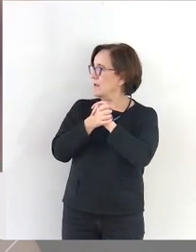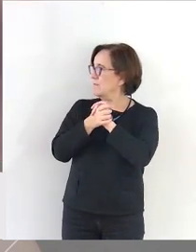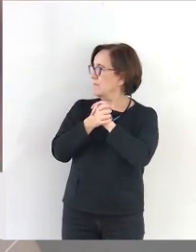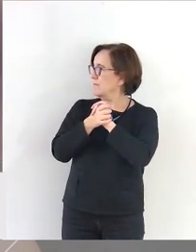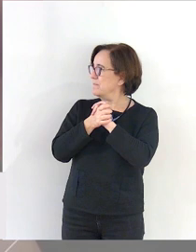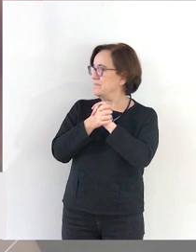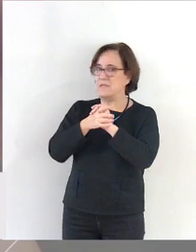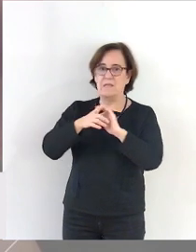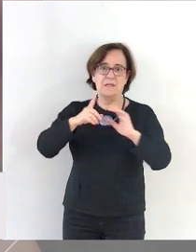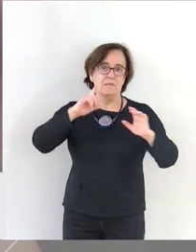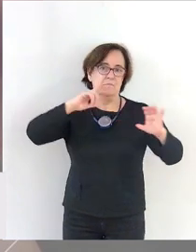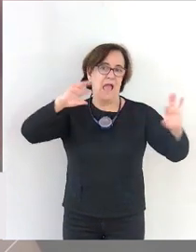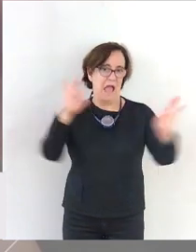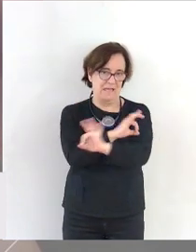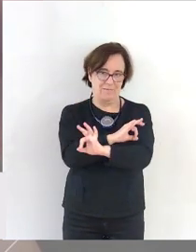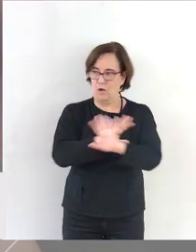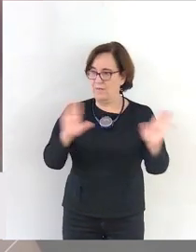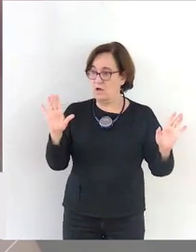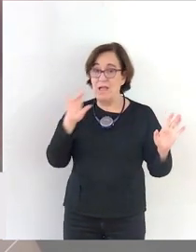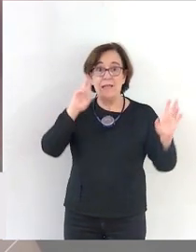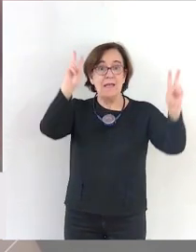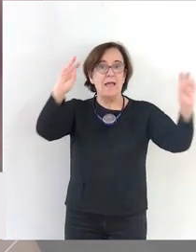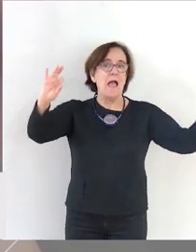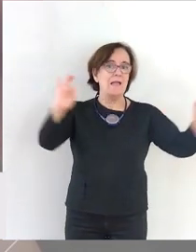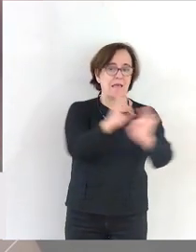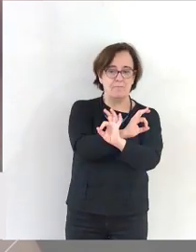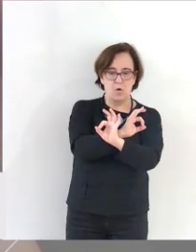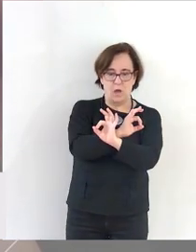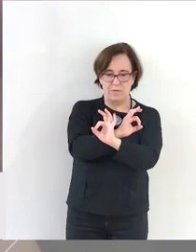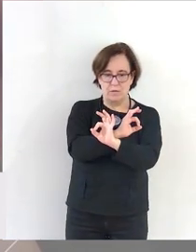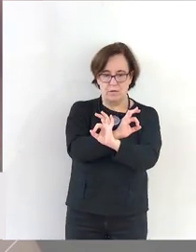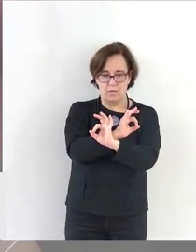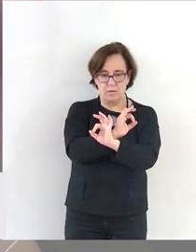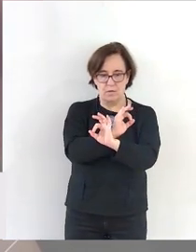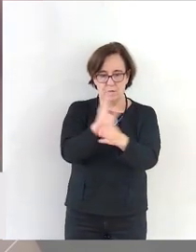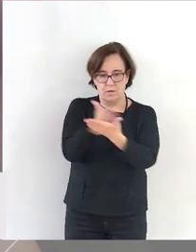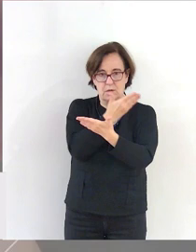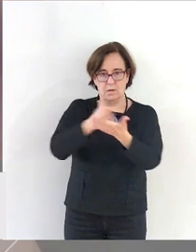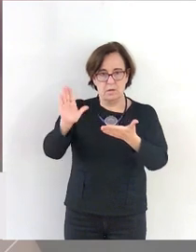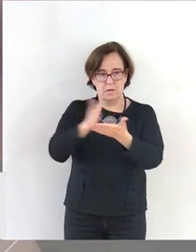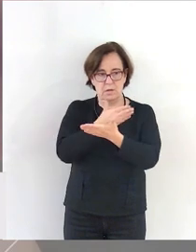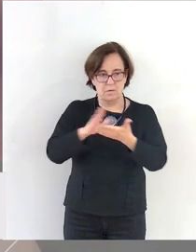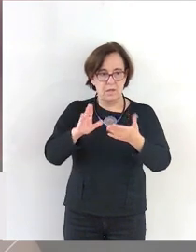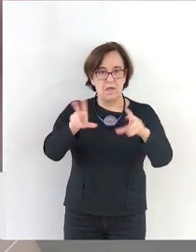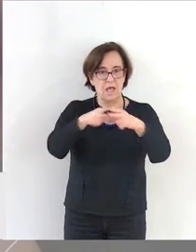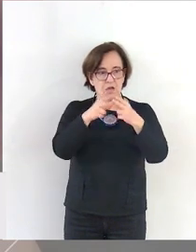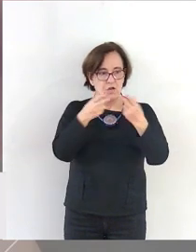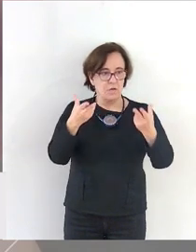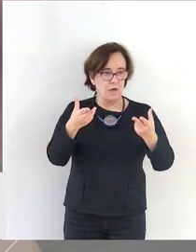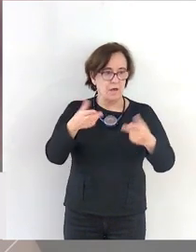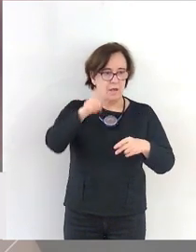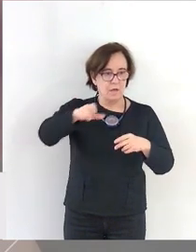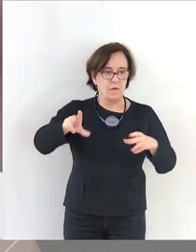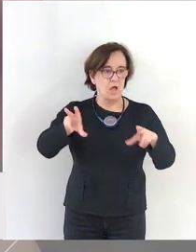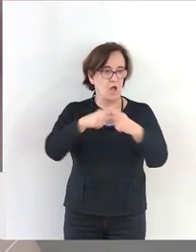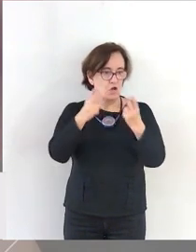una equivocación la equivocación de cuando separamos la sociedad civil de